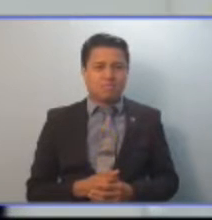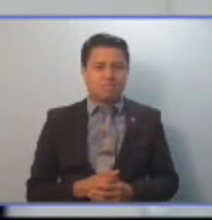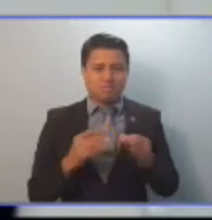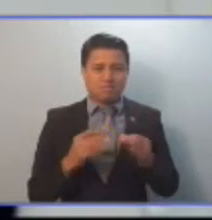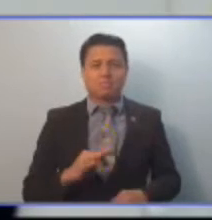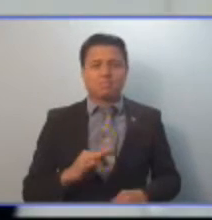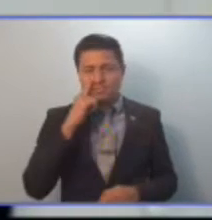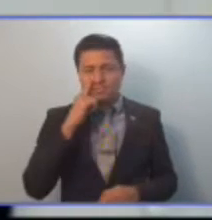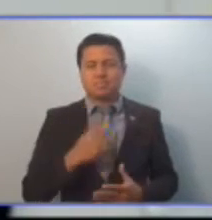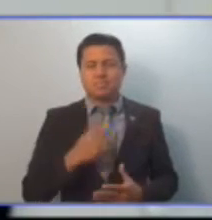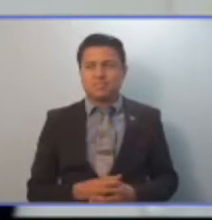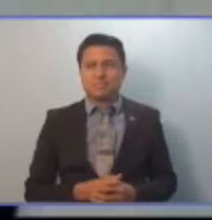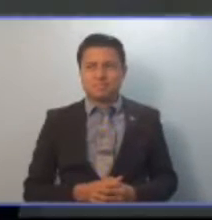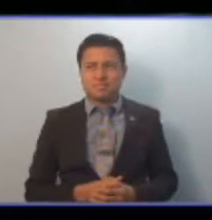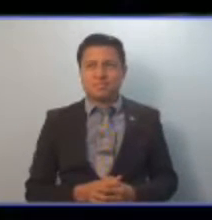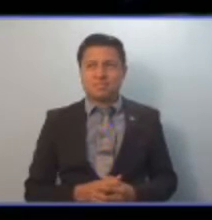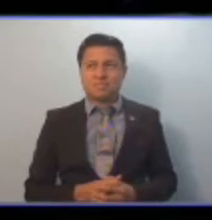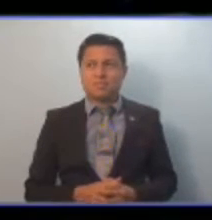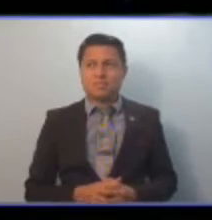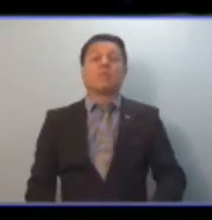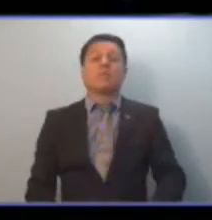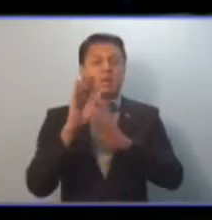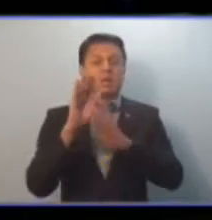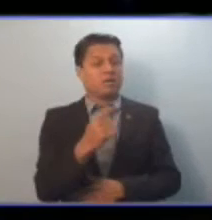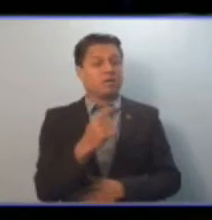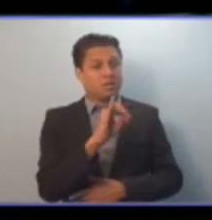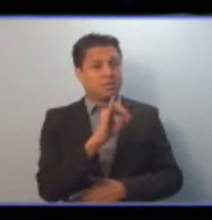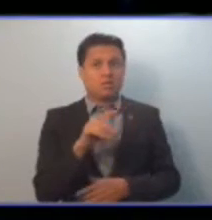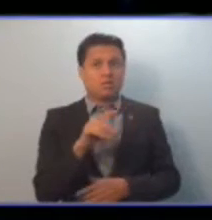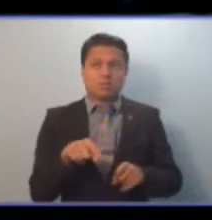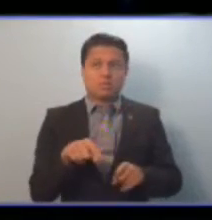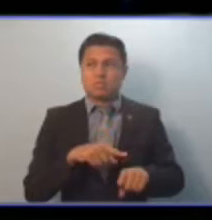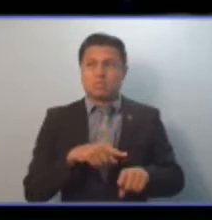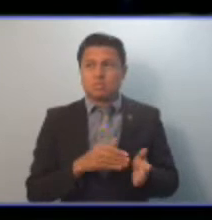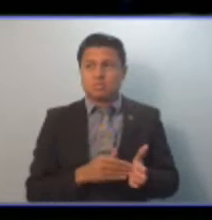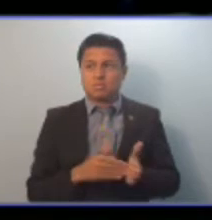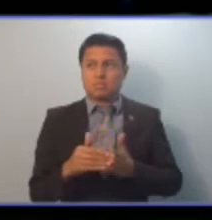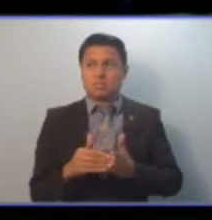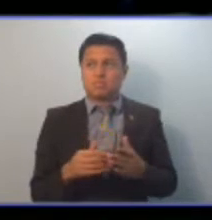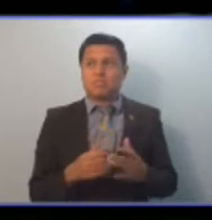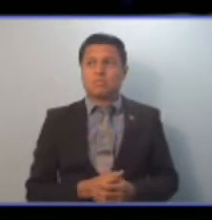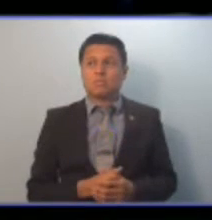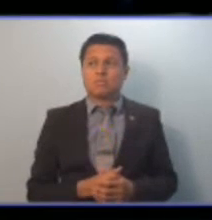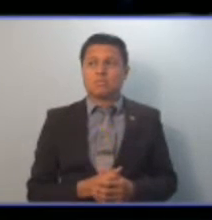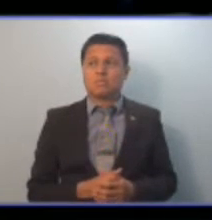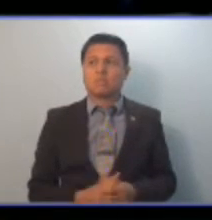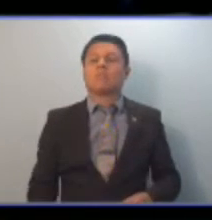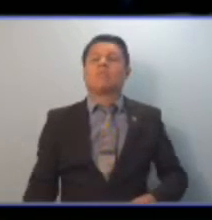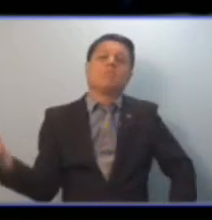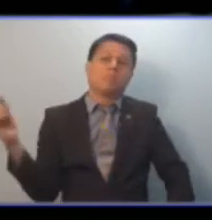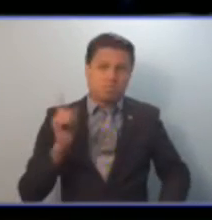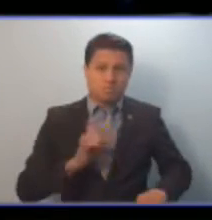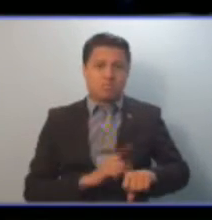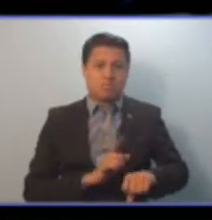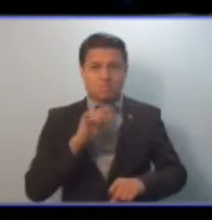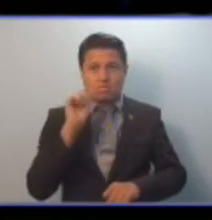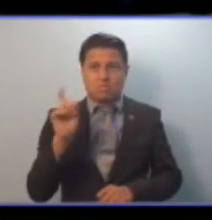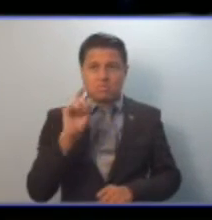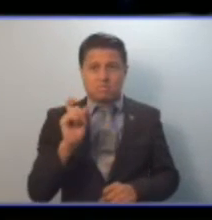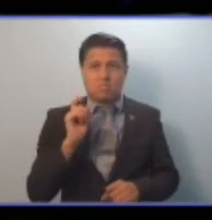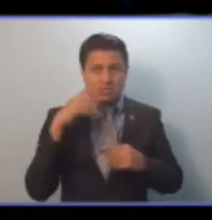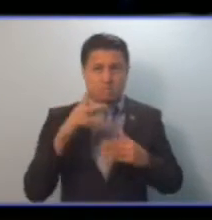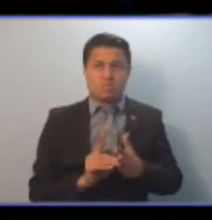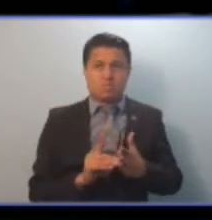coordinador. Gracias, licenciado Canjura. Comenzaríamos la ronda de preguntas de diputados con